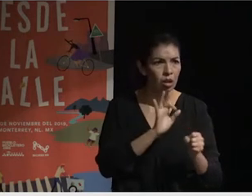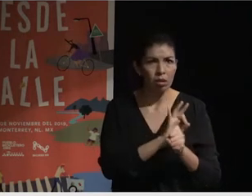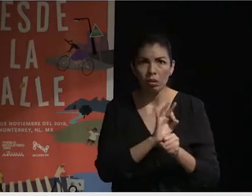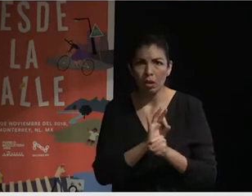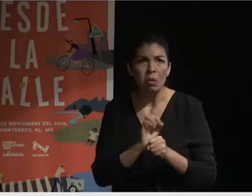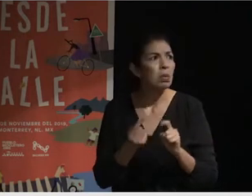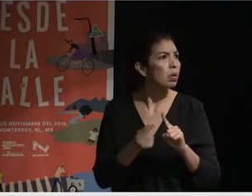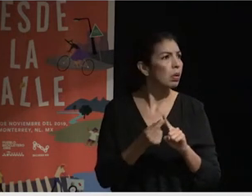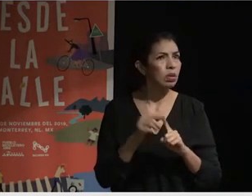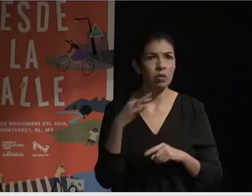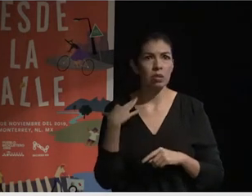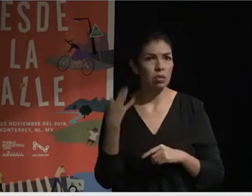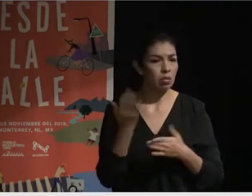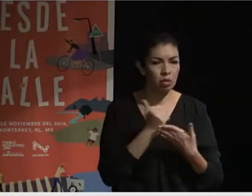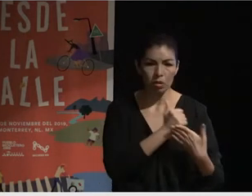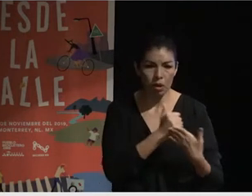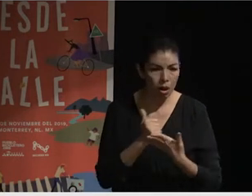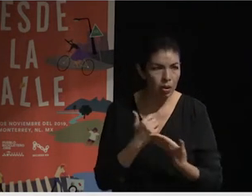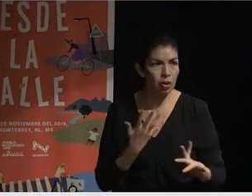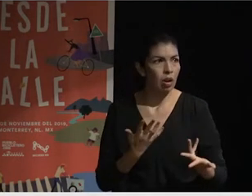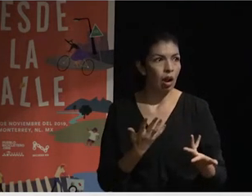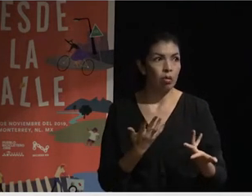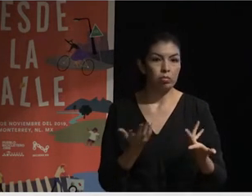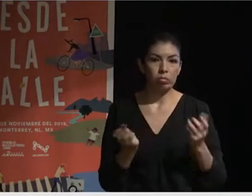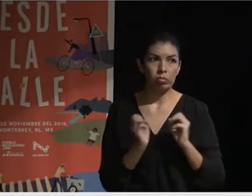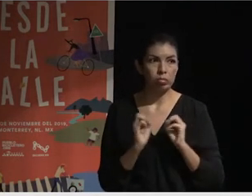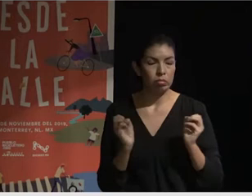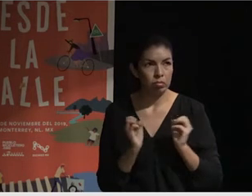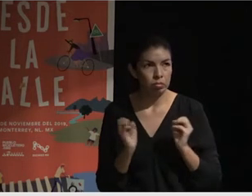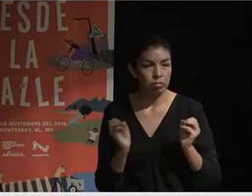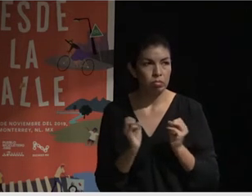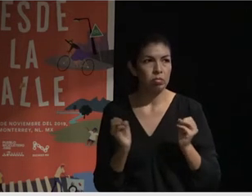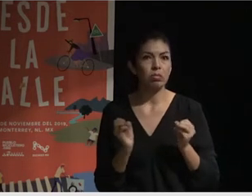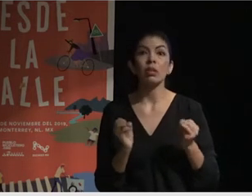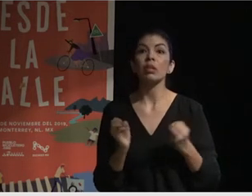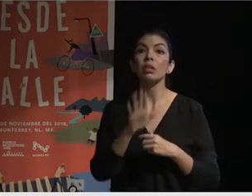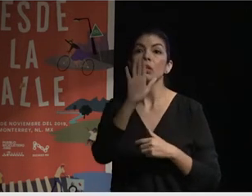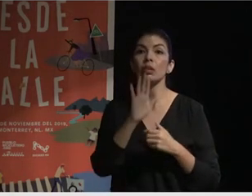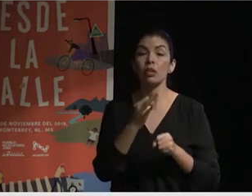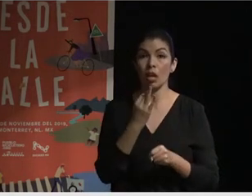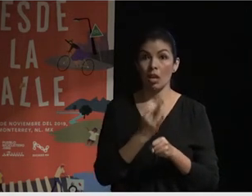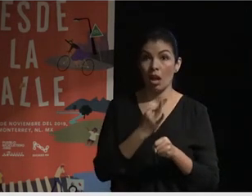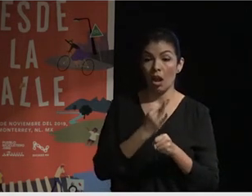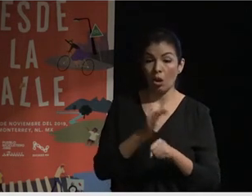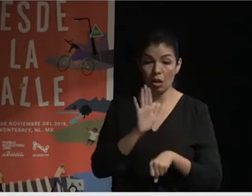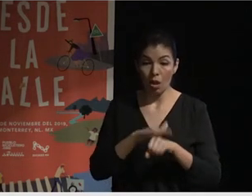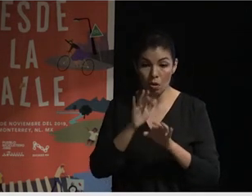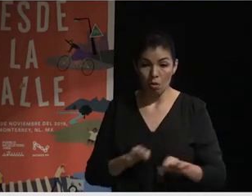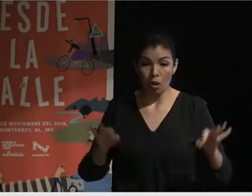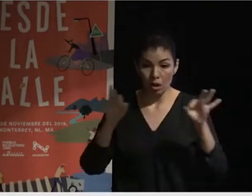de estos autores que ayudan a entender en su globalidad el fenómeno de la etapa actual en la que estamos del capitalismo. Él pensaba